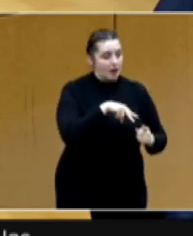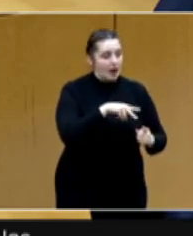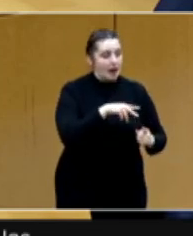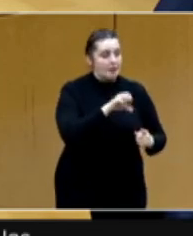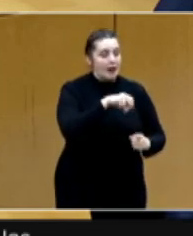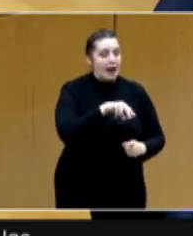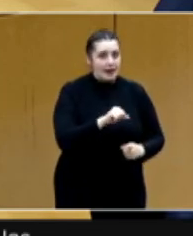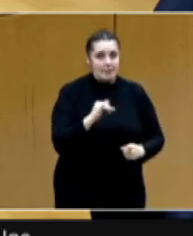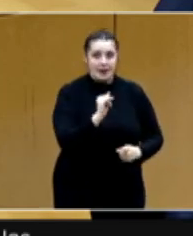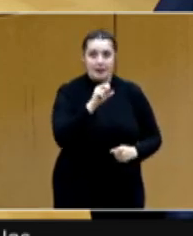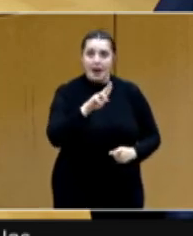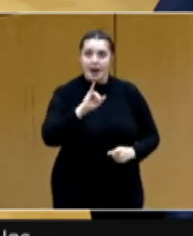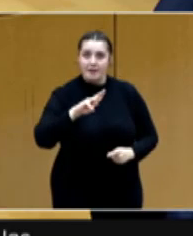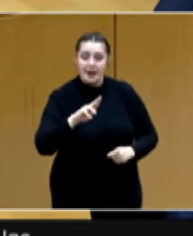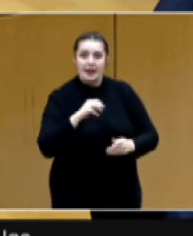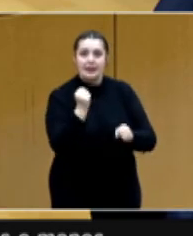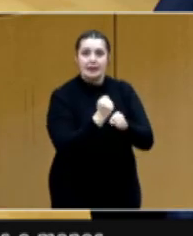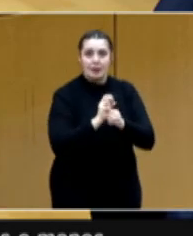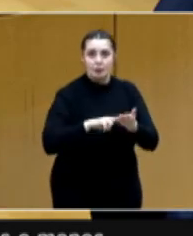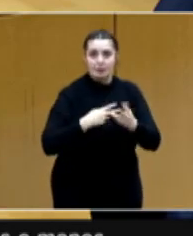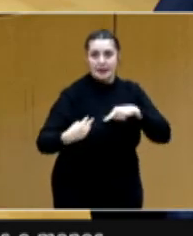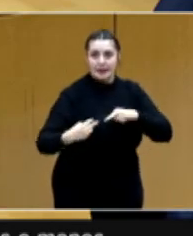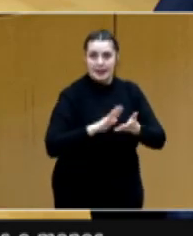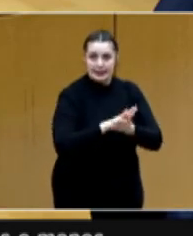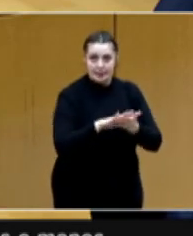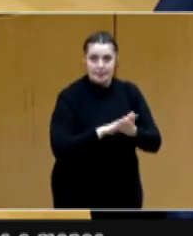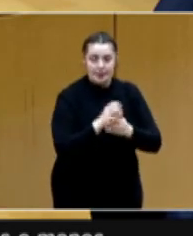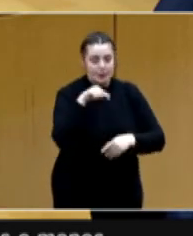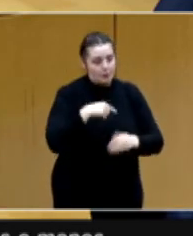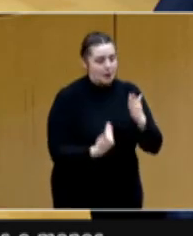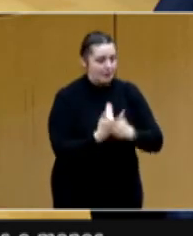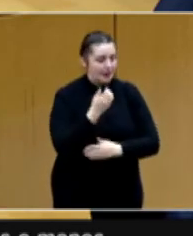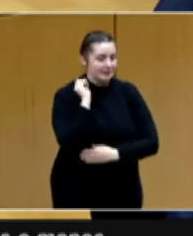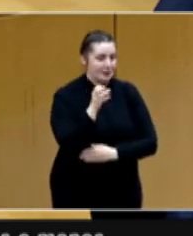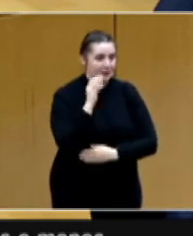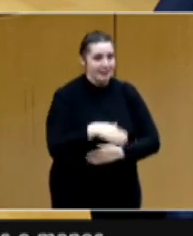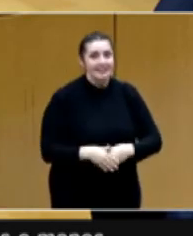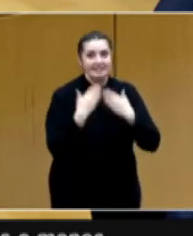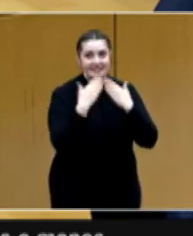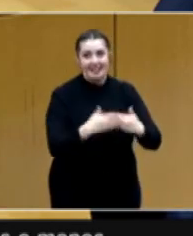que están haciendo el trabajo de Ilse en esta mañana y en esta jornadas gracias